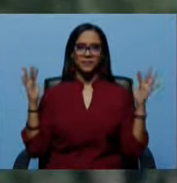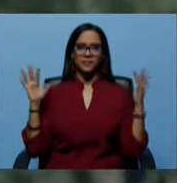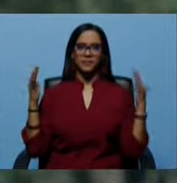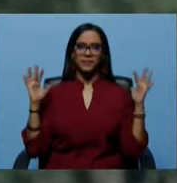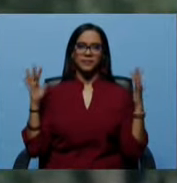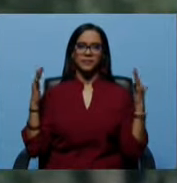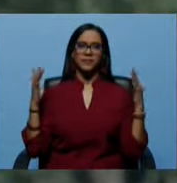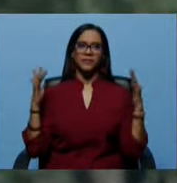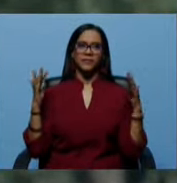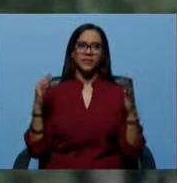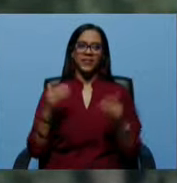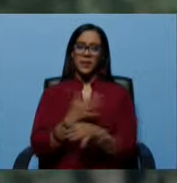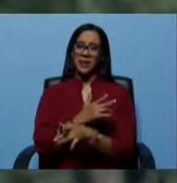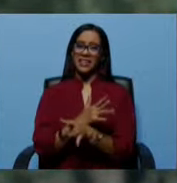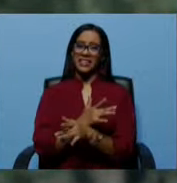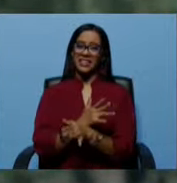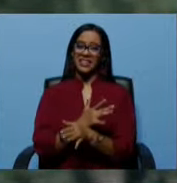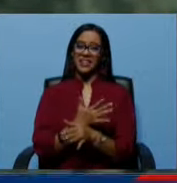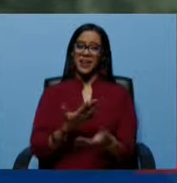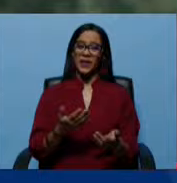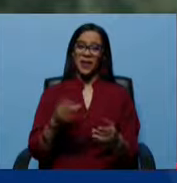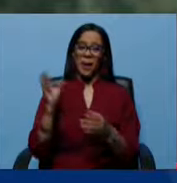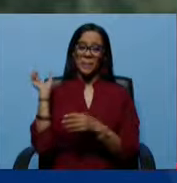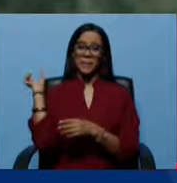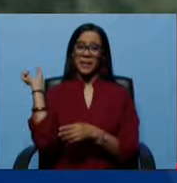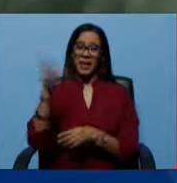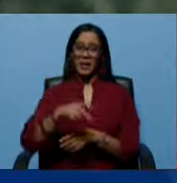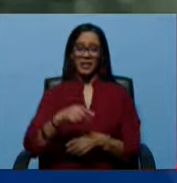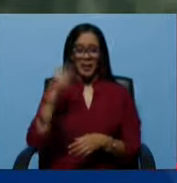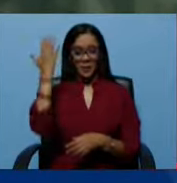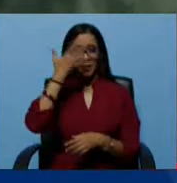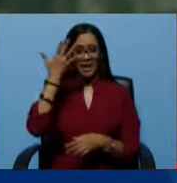Esto parece un juego de pelota, ¿vale?